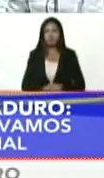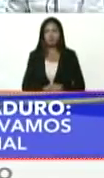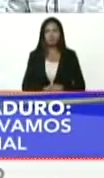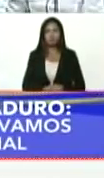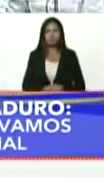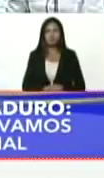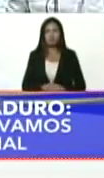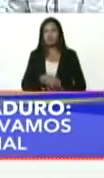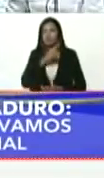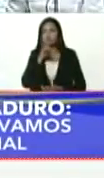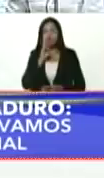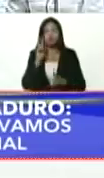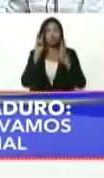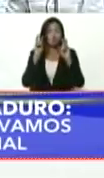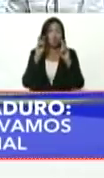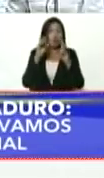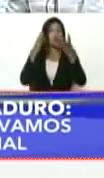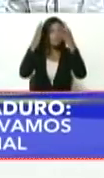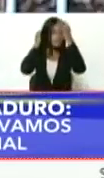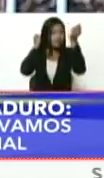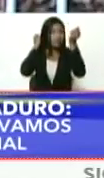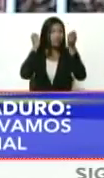él nombró una supuesta embajadora